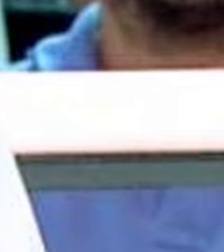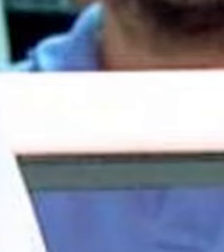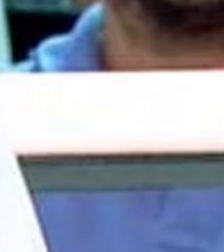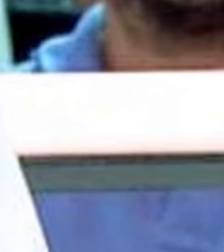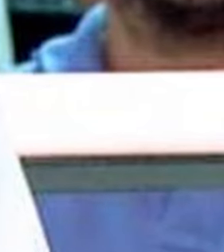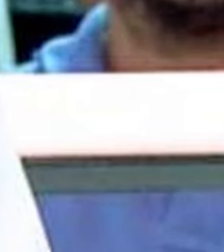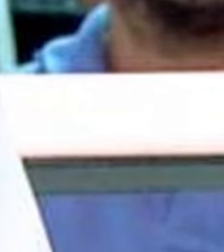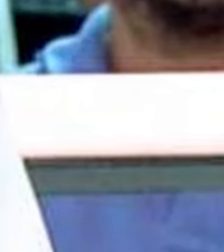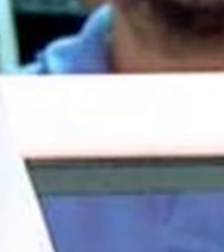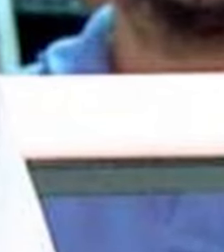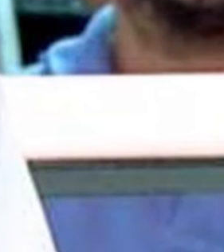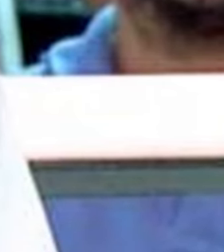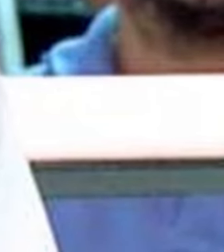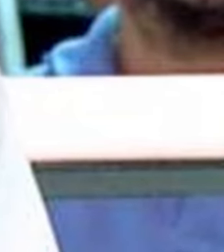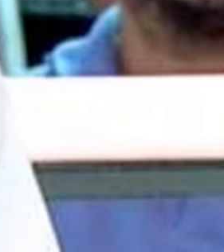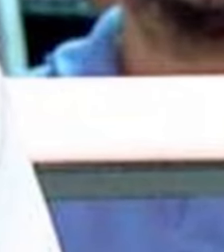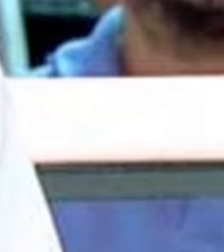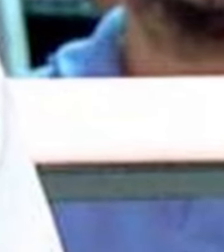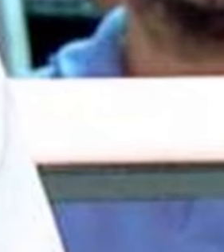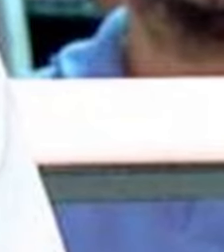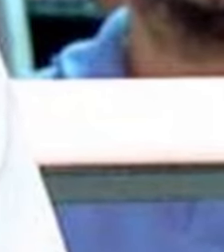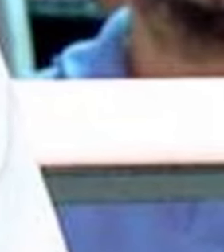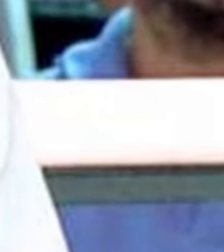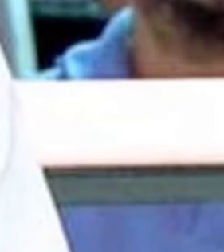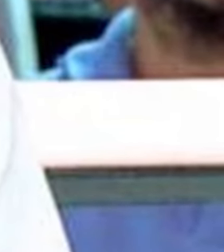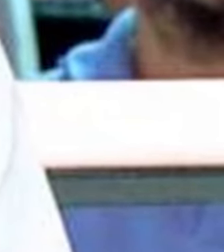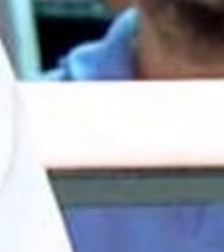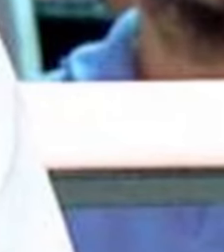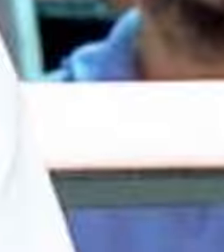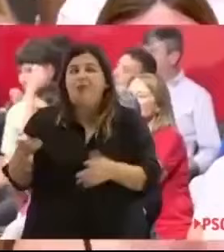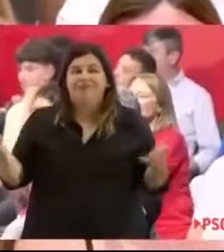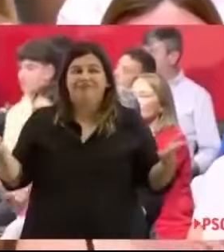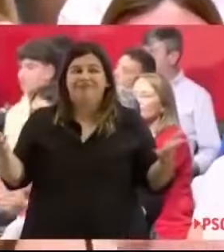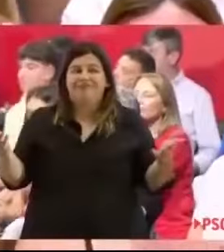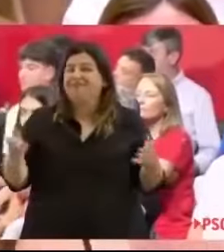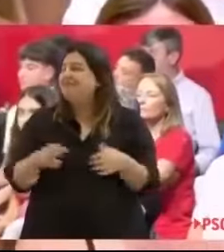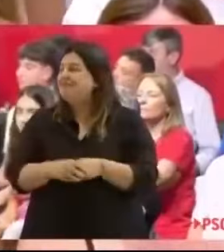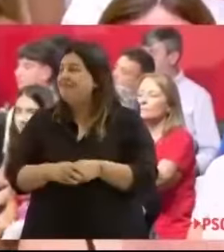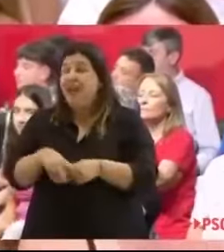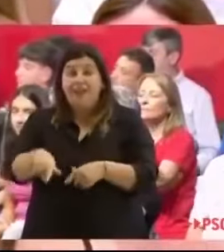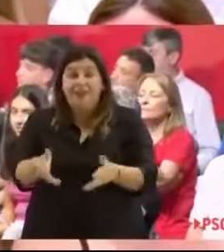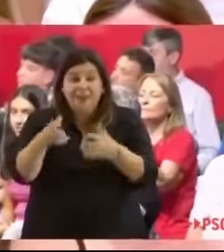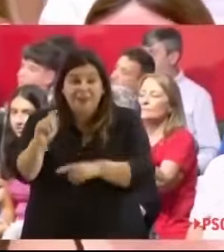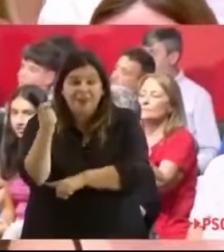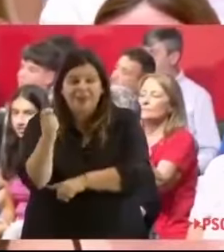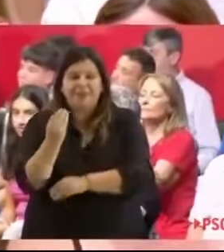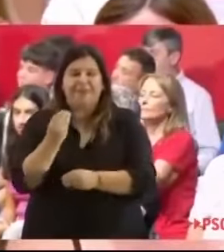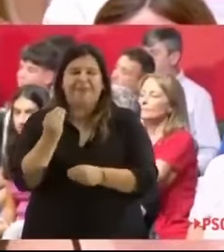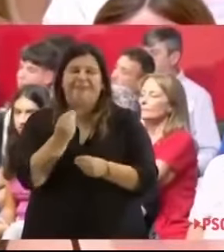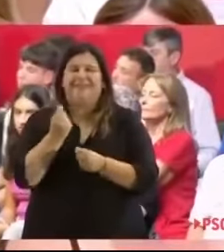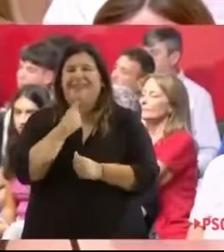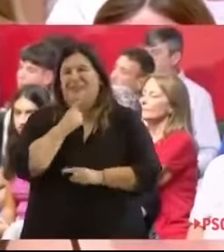iba a tomar parte de ese juego en el que el inquilino de la Moncloa quiere meter a todo el mundo. Y es que según el presidente del gobierno en España,